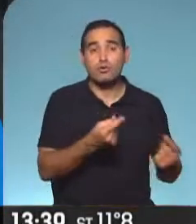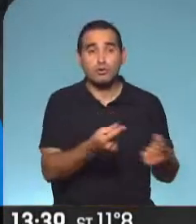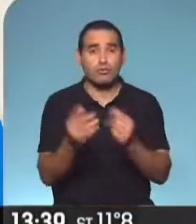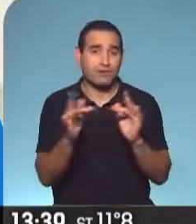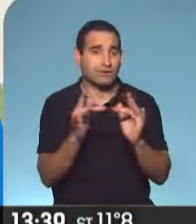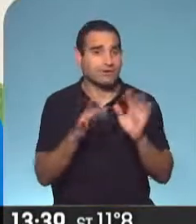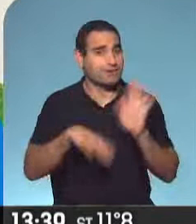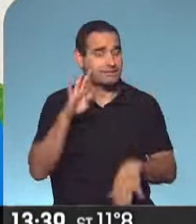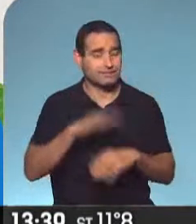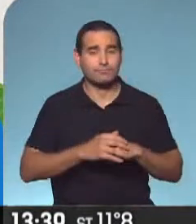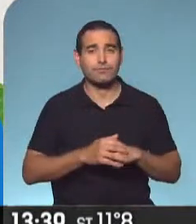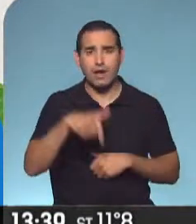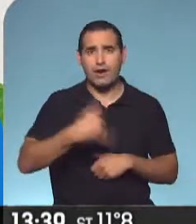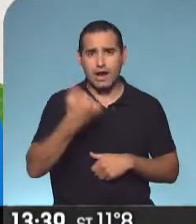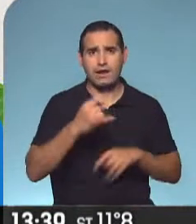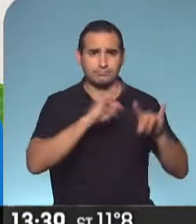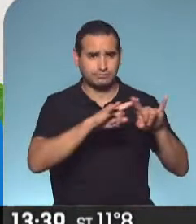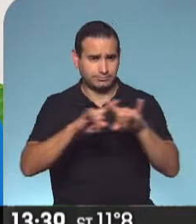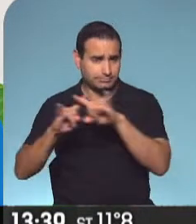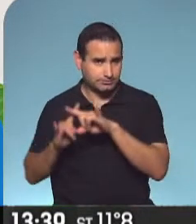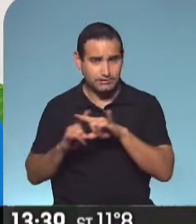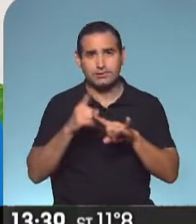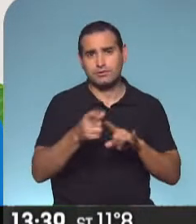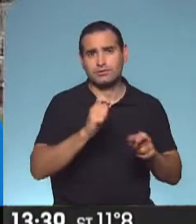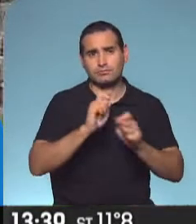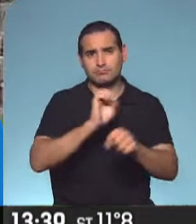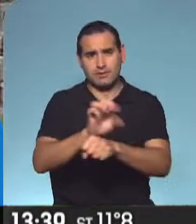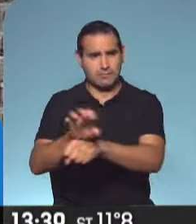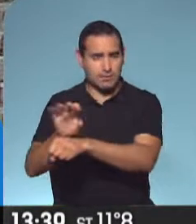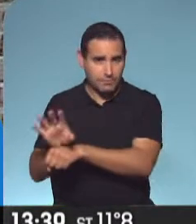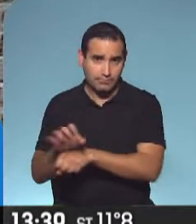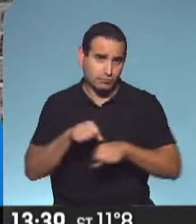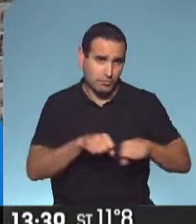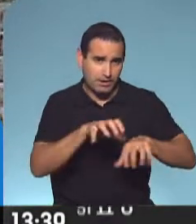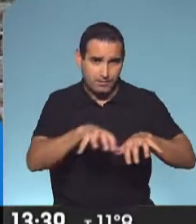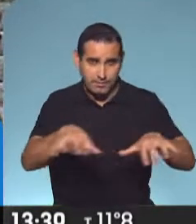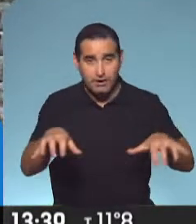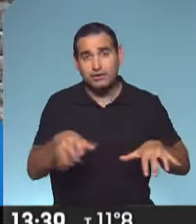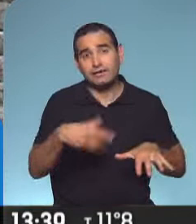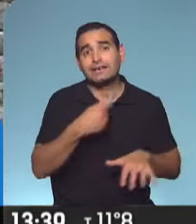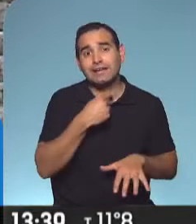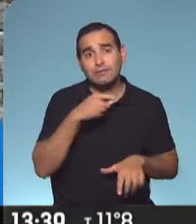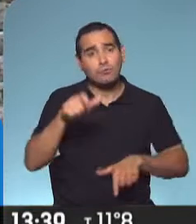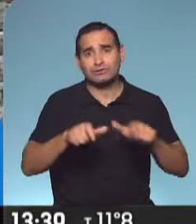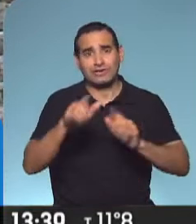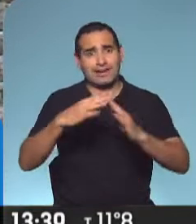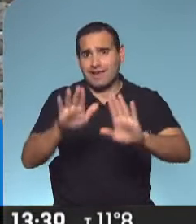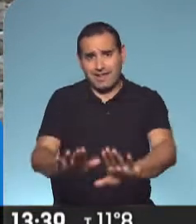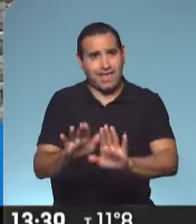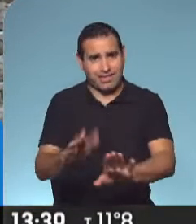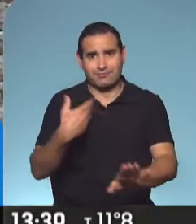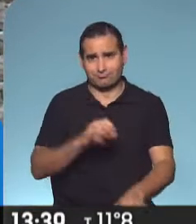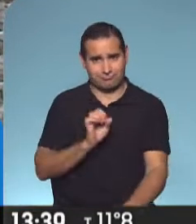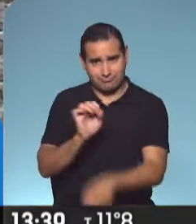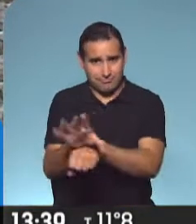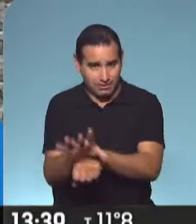digitales. Nosotros tenemos página web, estamos haciendo entregas en varias sucursales y bueno, tratamos de que la gente no se mueva desde la casa y que de esa